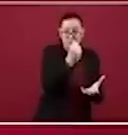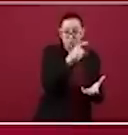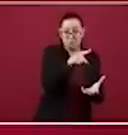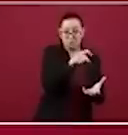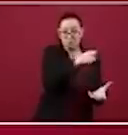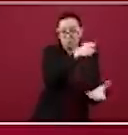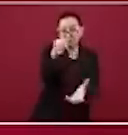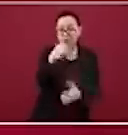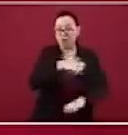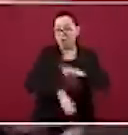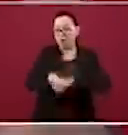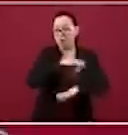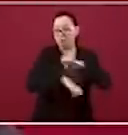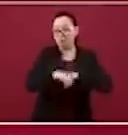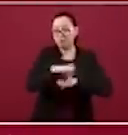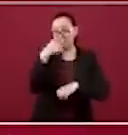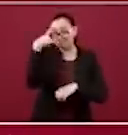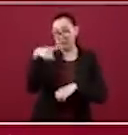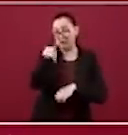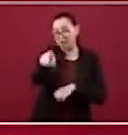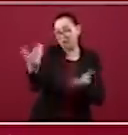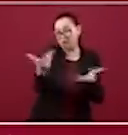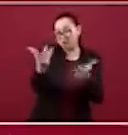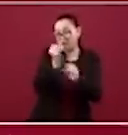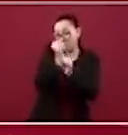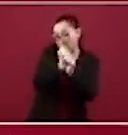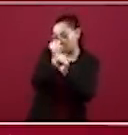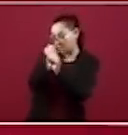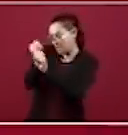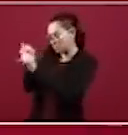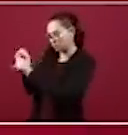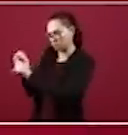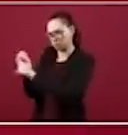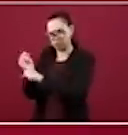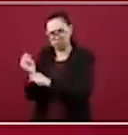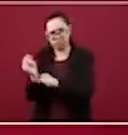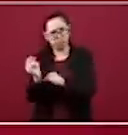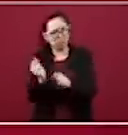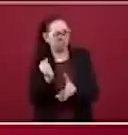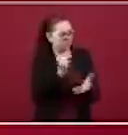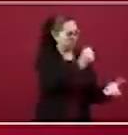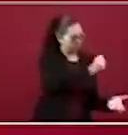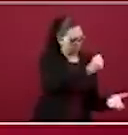empresarial para hacer el estudio. Entonces, eso ya no.